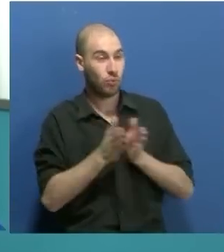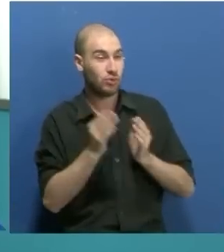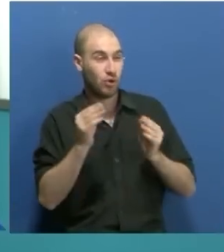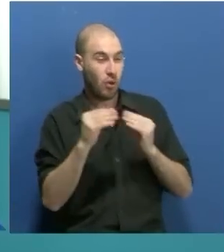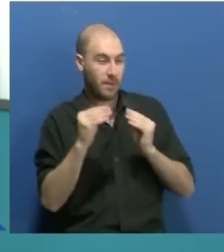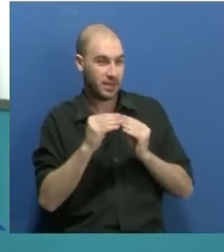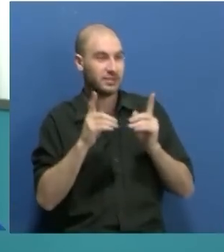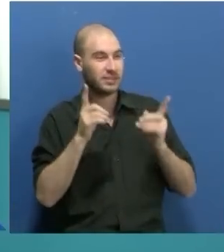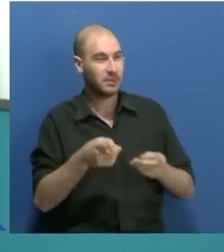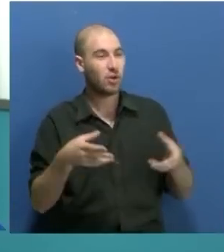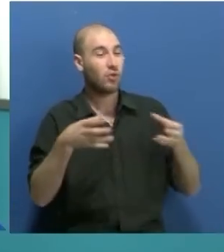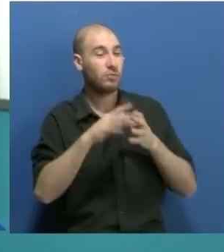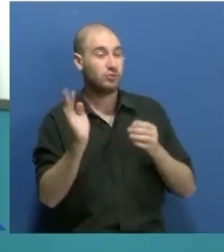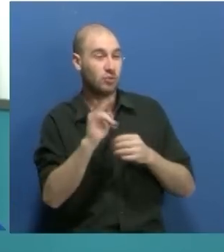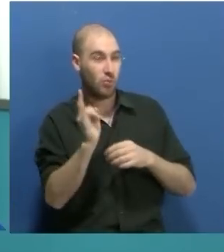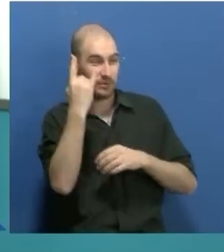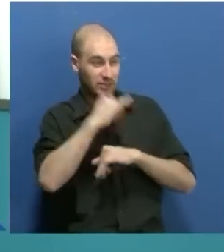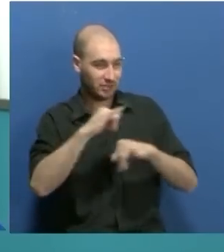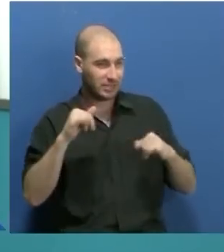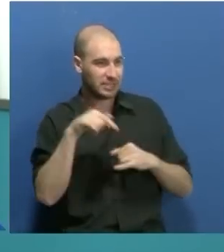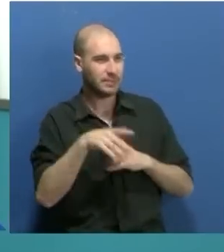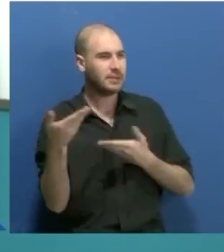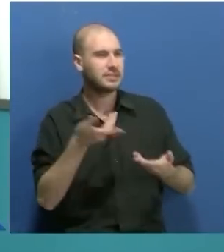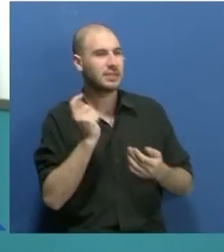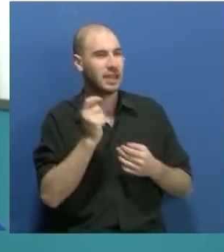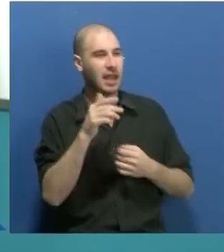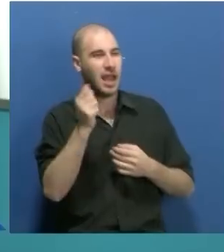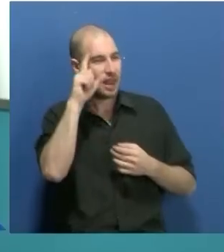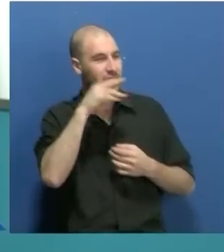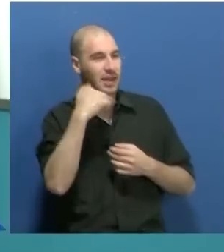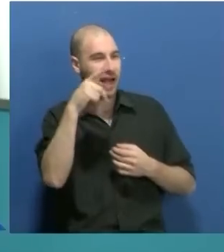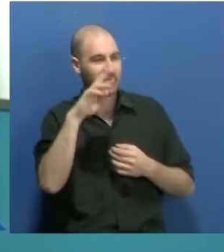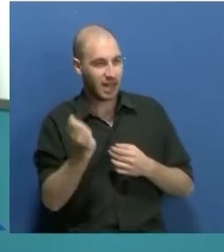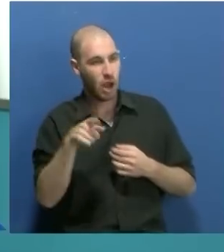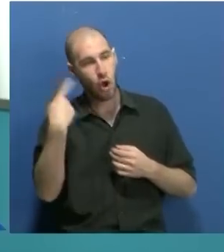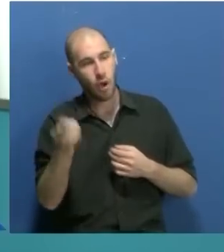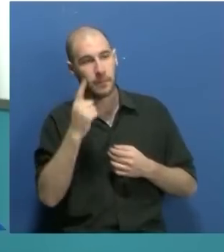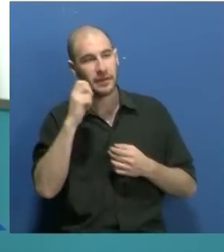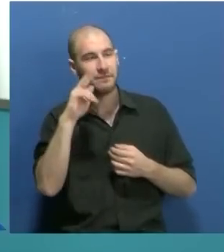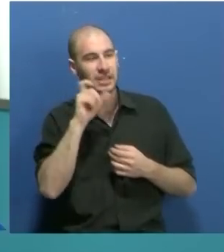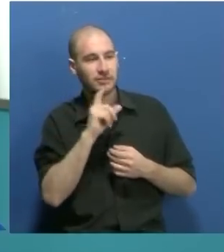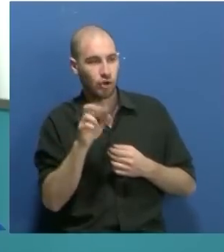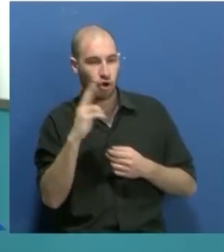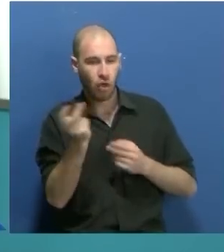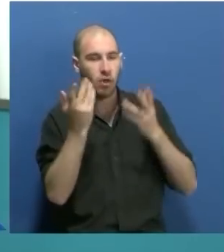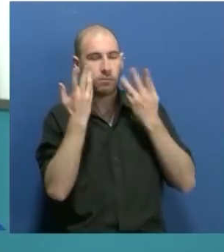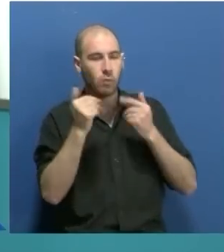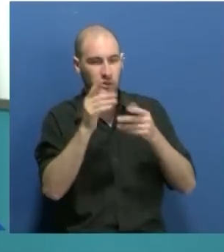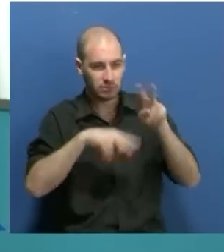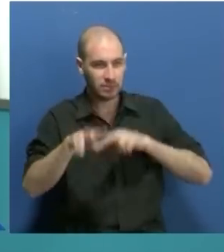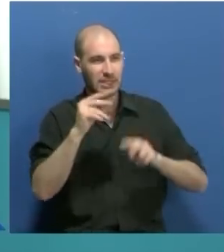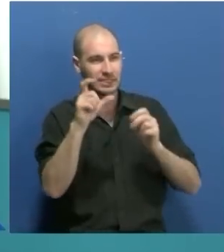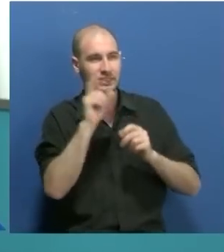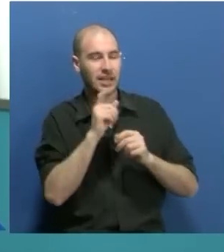compañero y con todo el equipo de Unidiversidad Noticias, a Alejandra Gasco y a Víctor Durán, arqueólogos, investigadores del